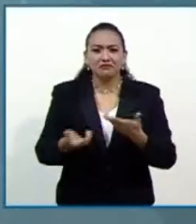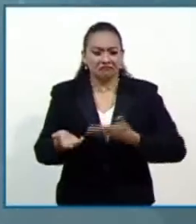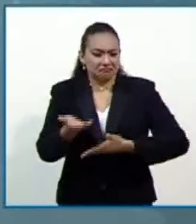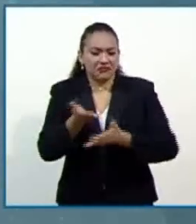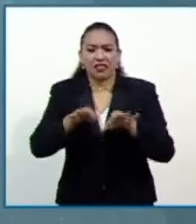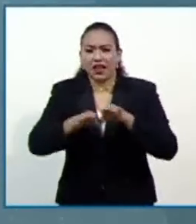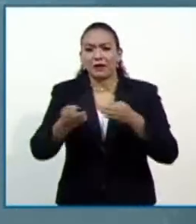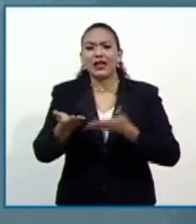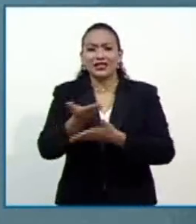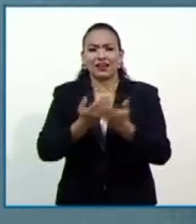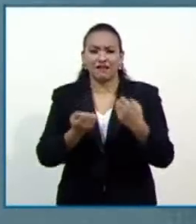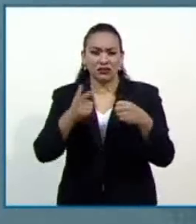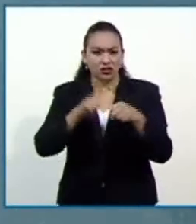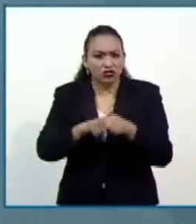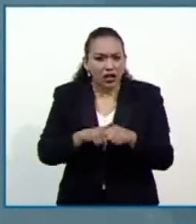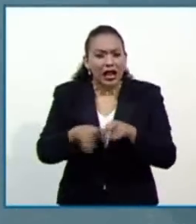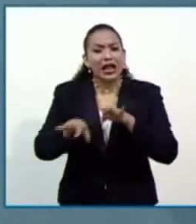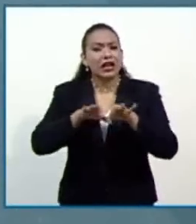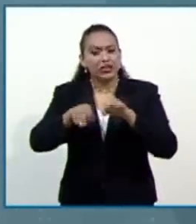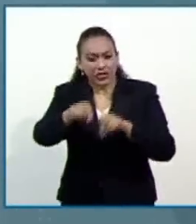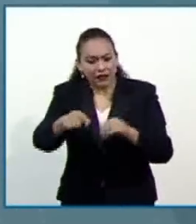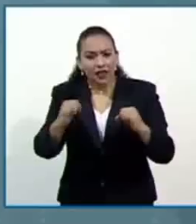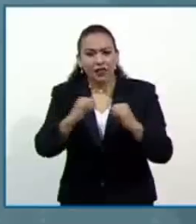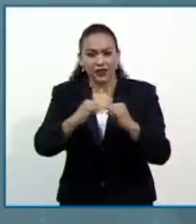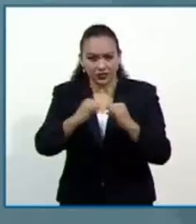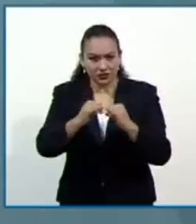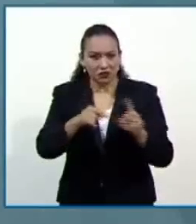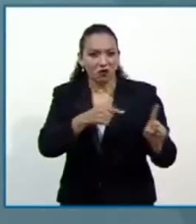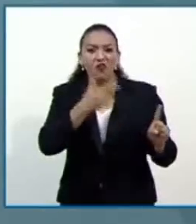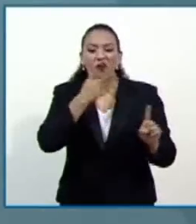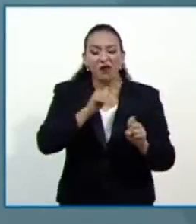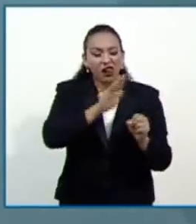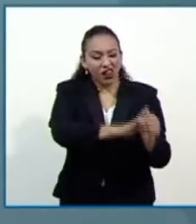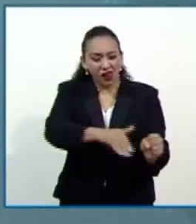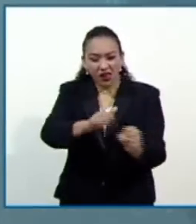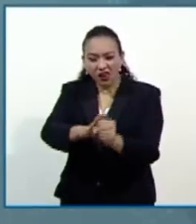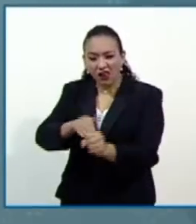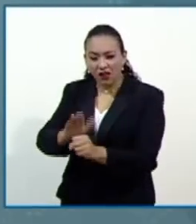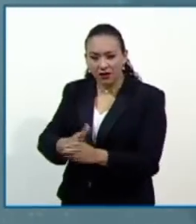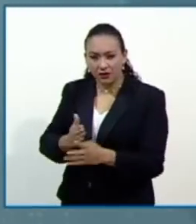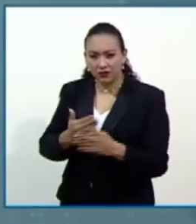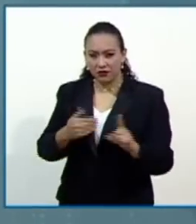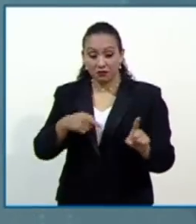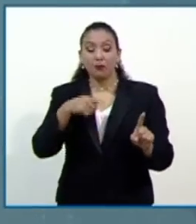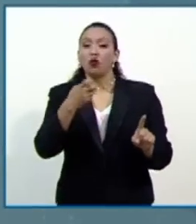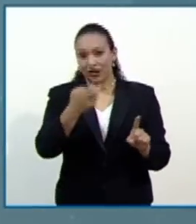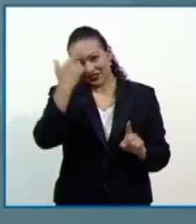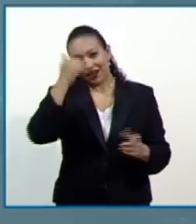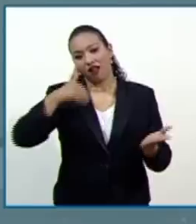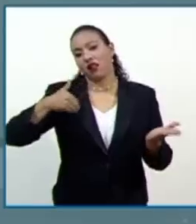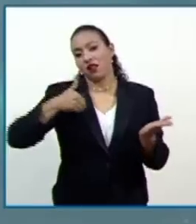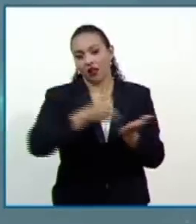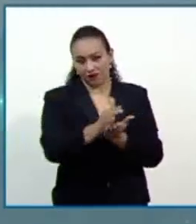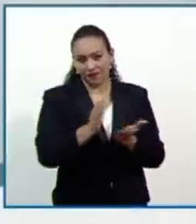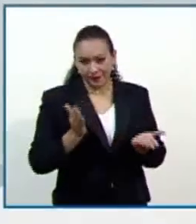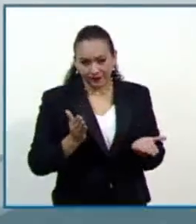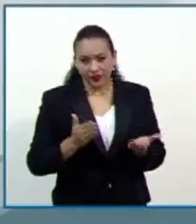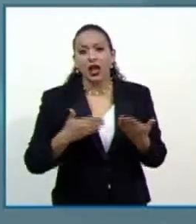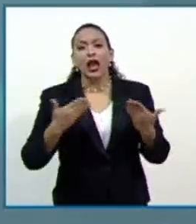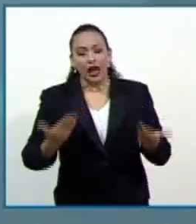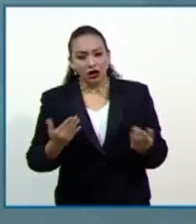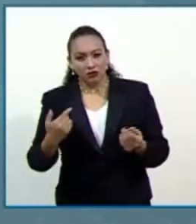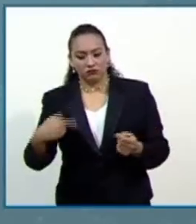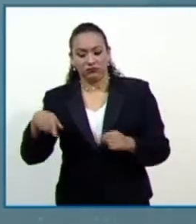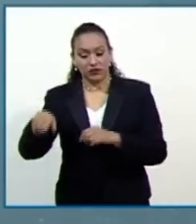e incluso trabajadoras de dicha institución. Si bien no se demostró que el trabajador despedido hubiera sido citado al procedimiento